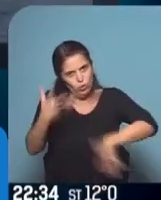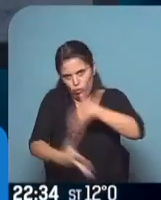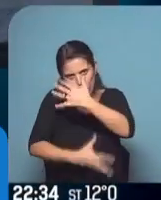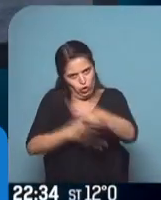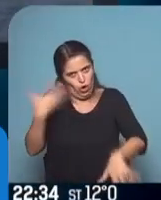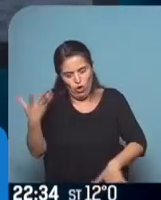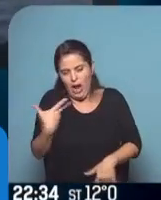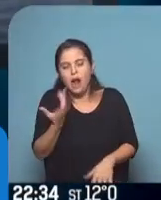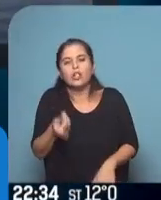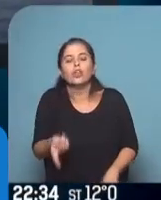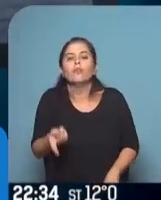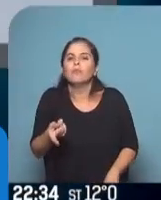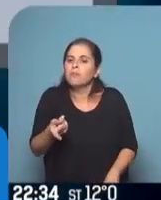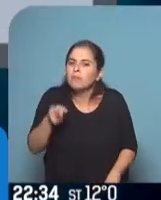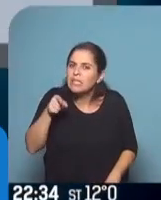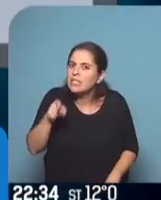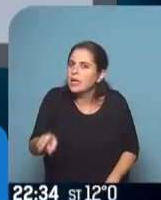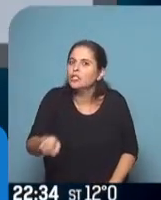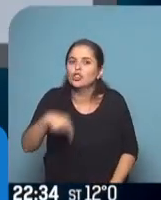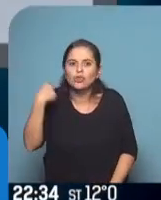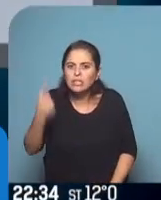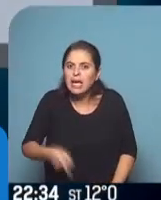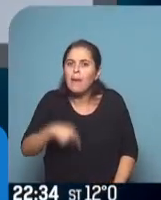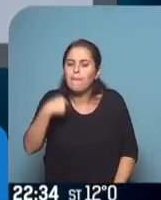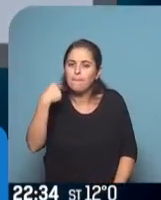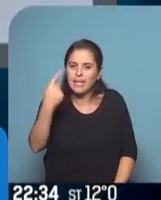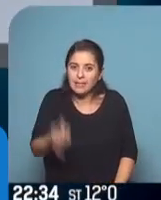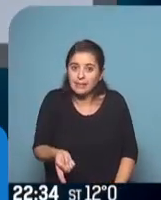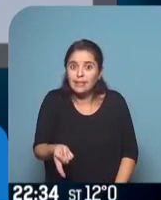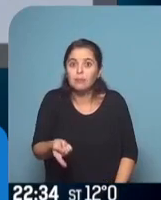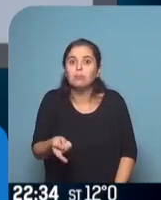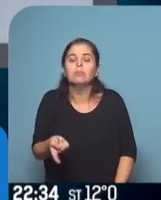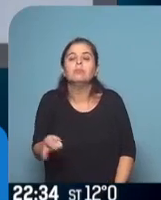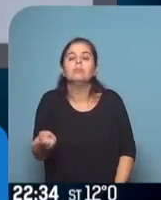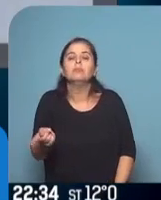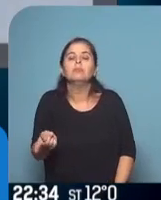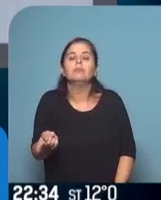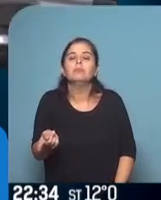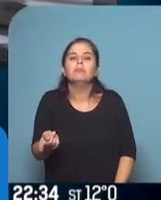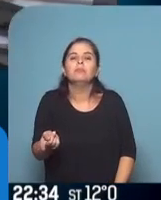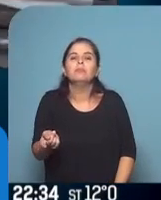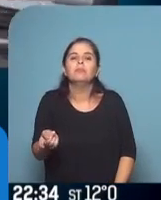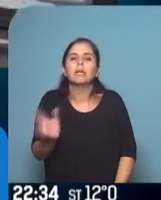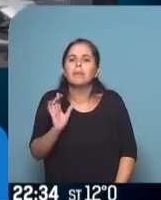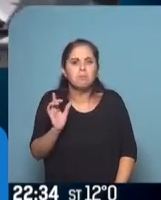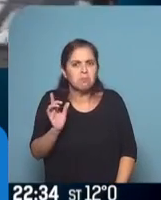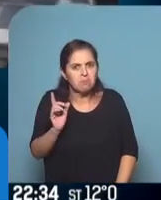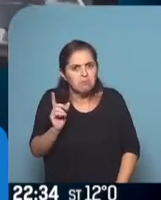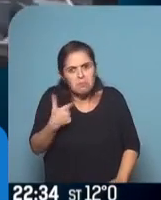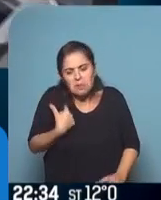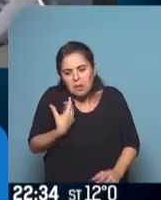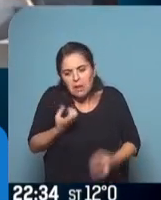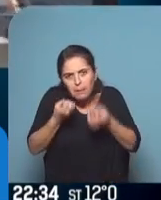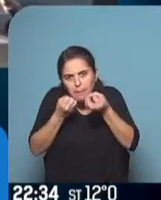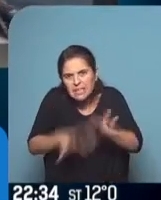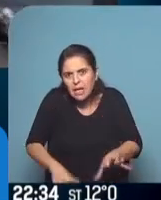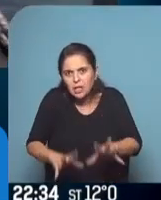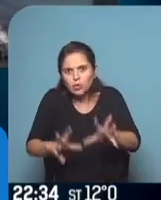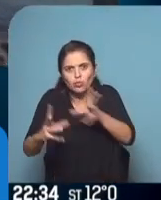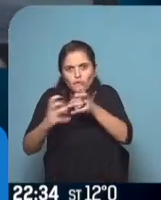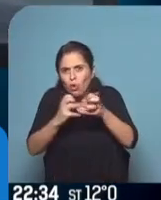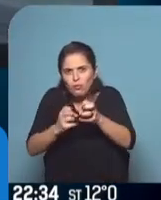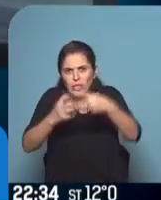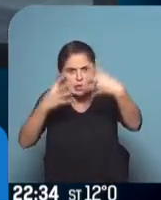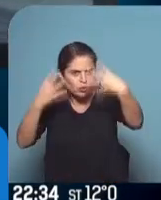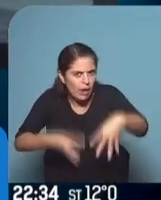el principal eje. Por lo tanto, nadie está dispuesto, dentro de ni siquiera de los sectores más duros, a iniciar un conflicto si eso significa